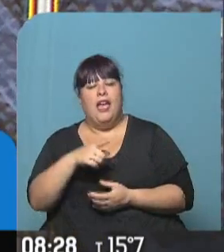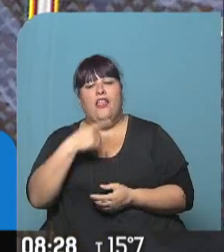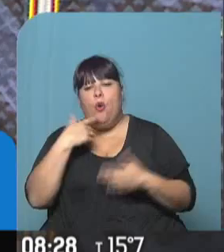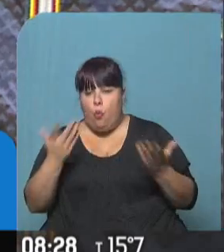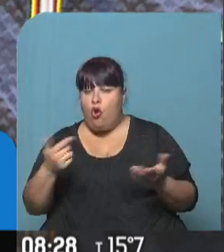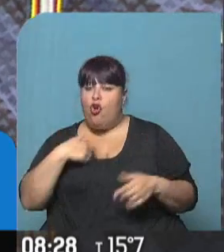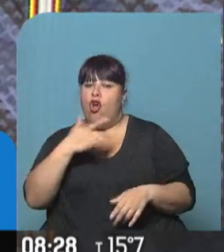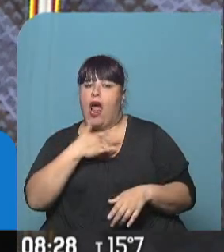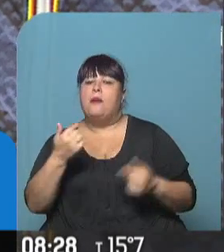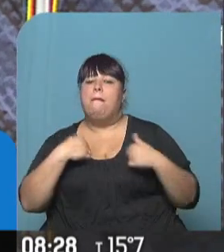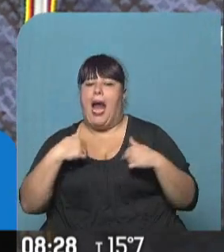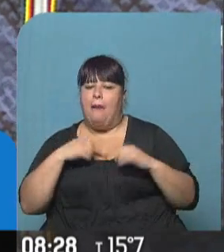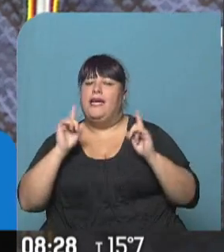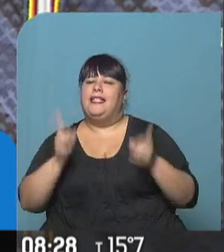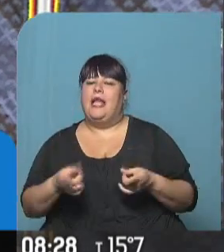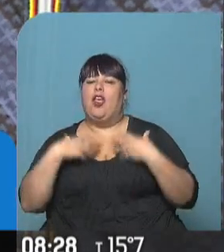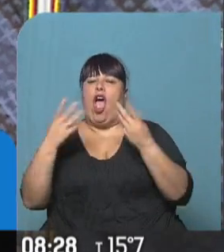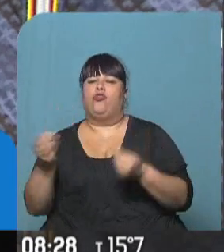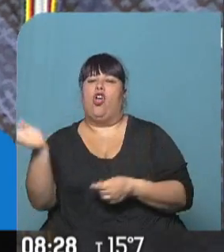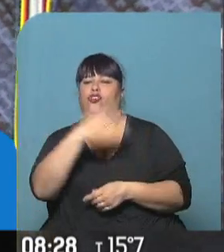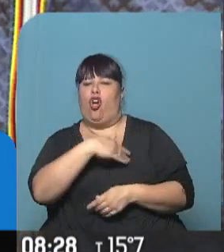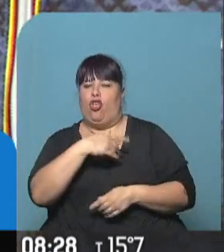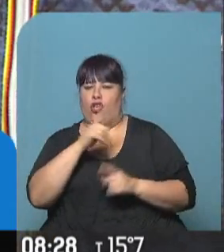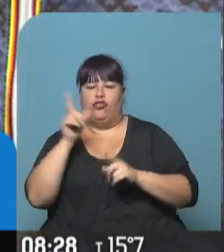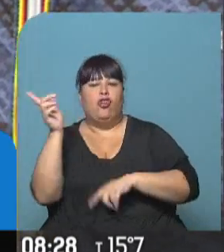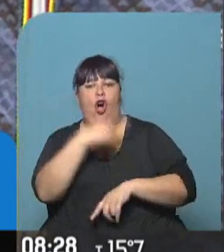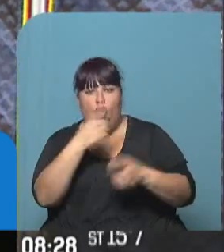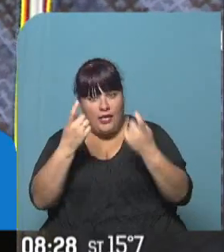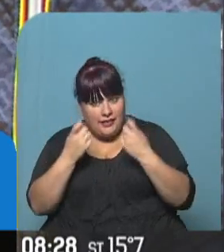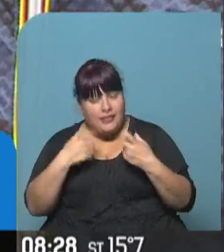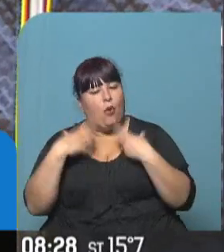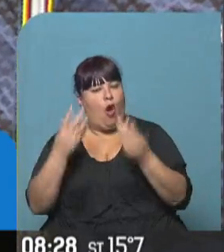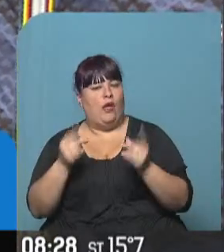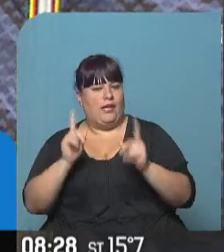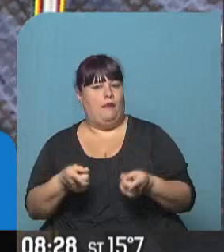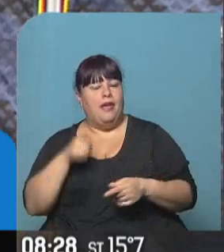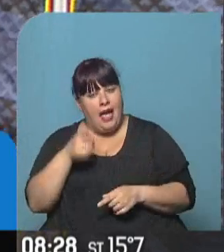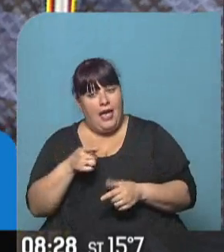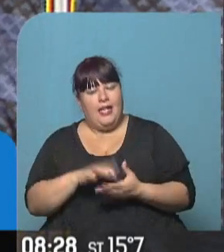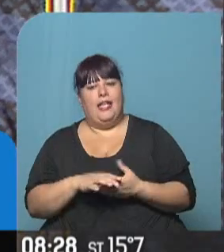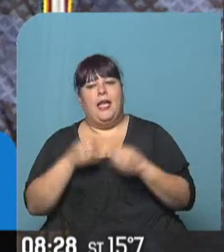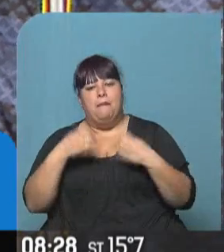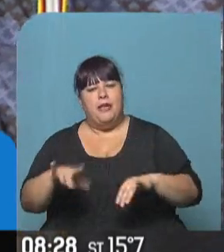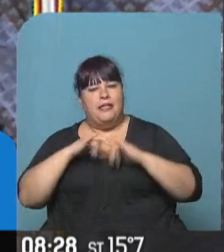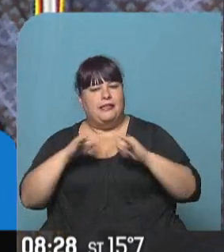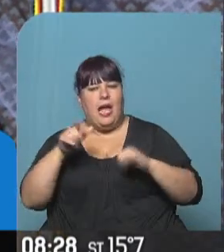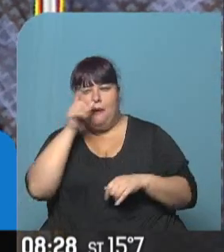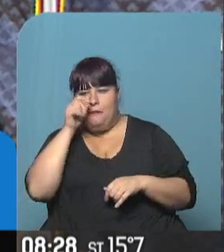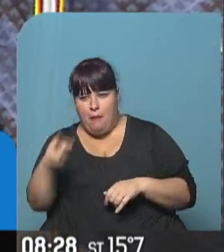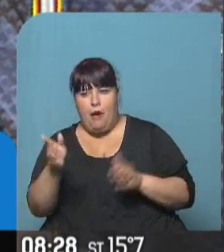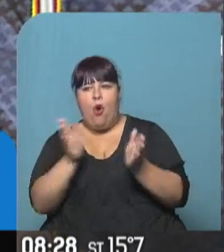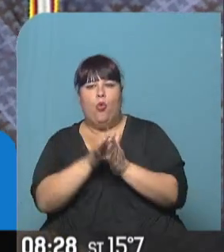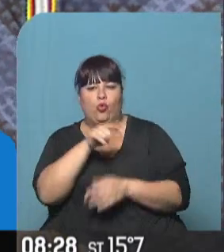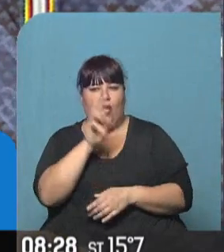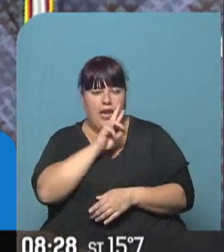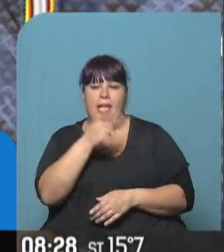dijo bueno yo quiero mi corazón para mí pero también quiero ayudar a todos a todos a todos los que nos necesitan y ahí se pusieron en campaña su papá junto